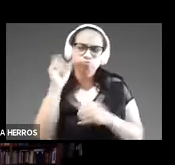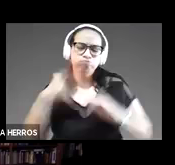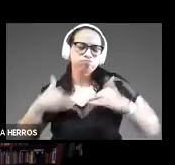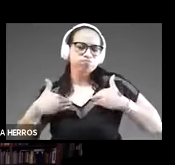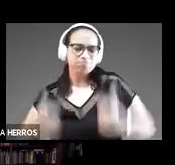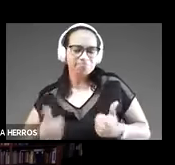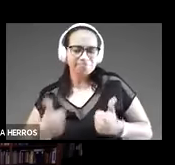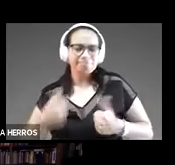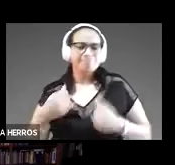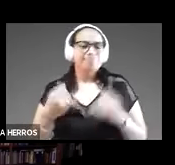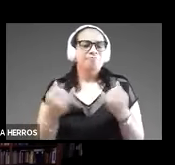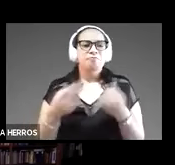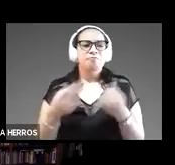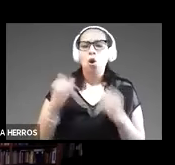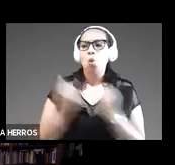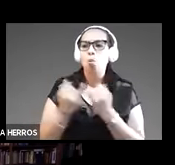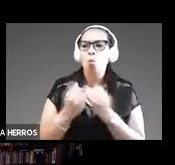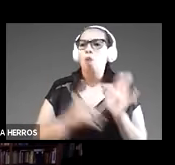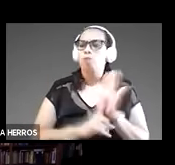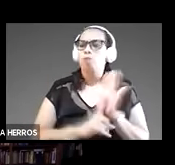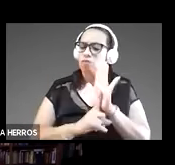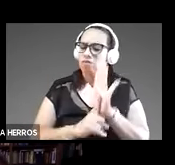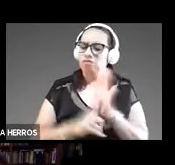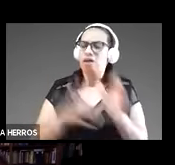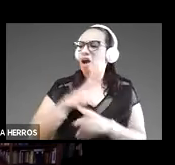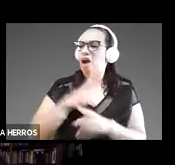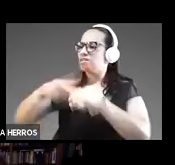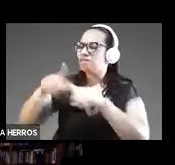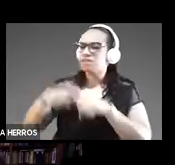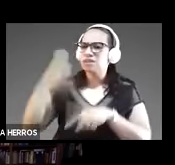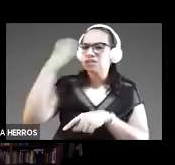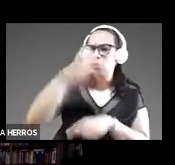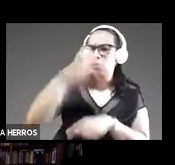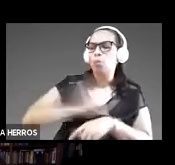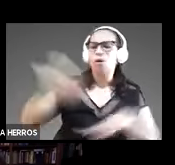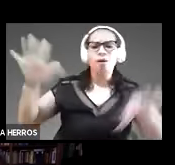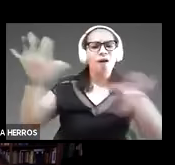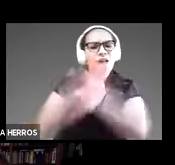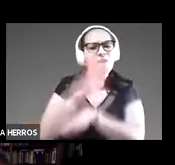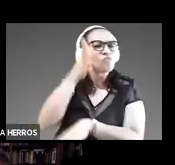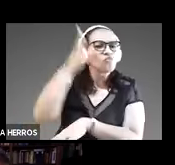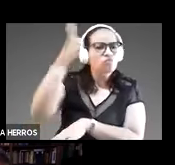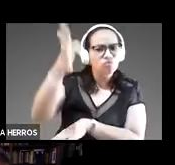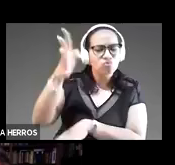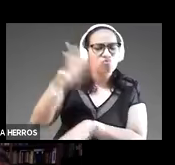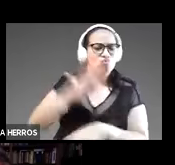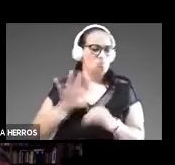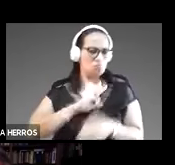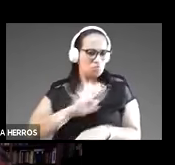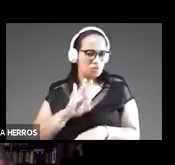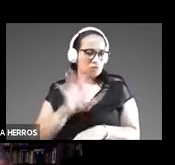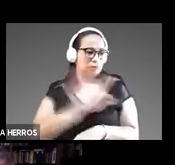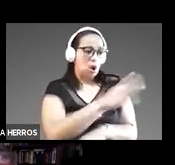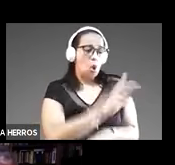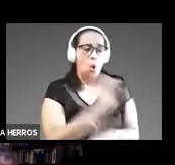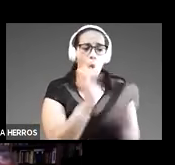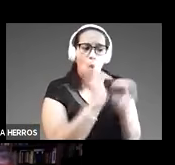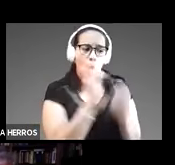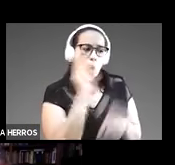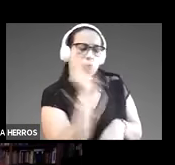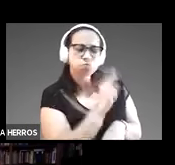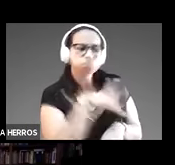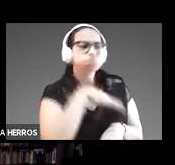les muestra que hay otras posibles experiencias de vida a futuro, ¿no? A lo mejor en tu casa no te han escuchado, no te ven,